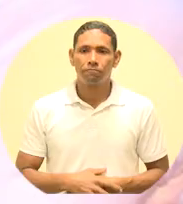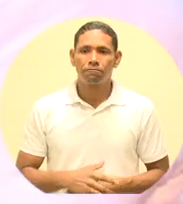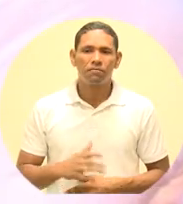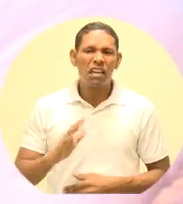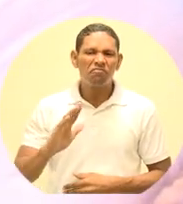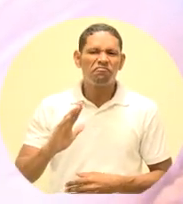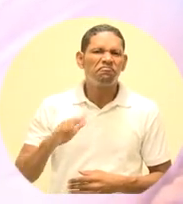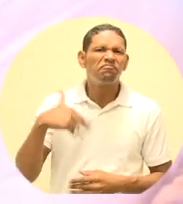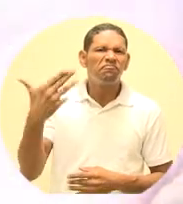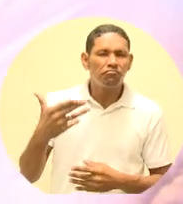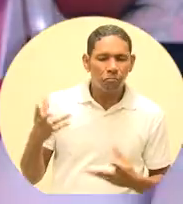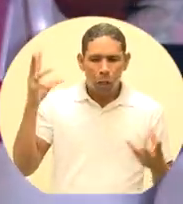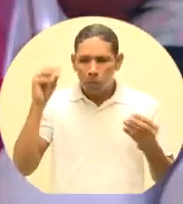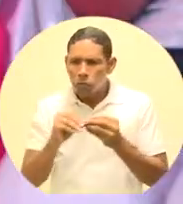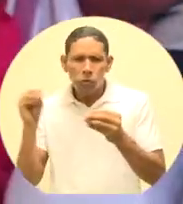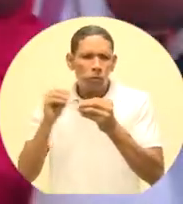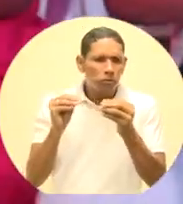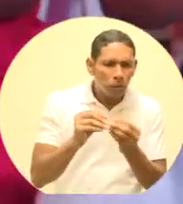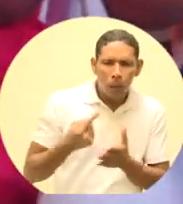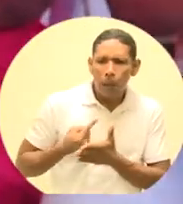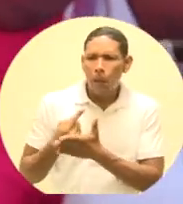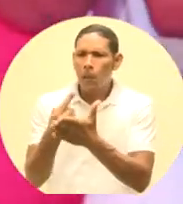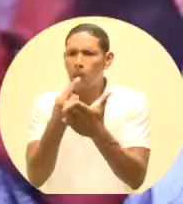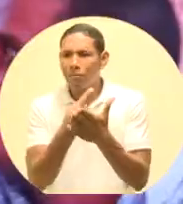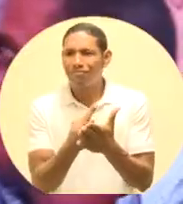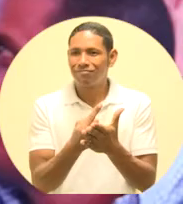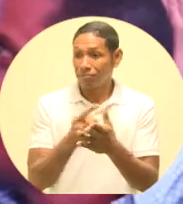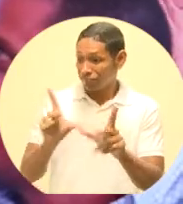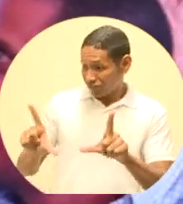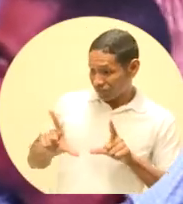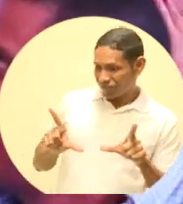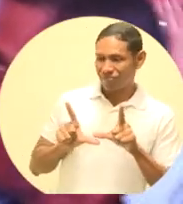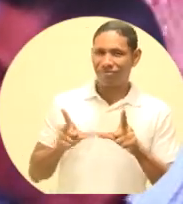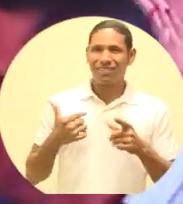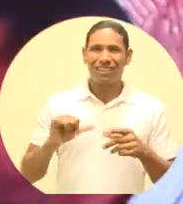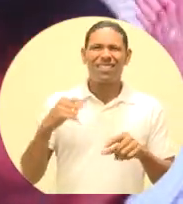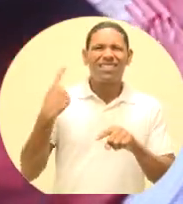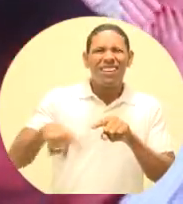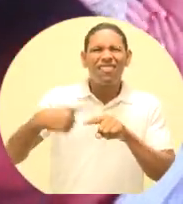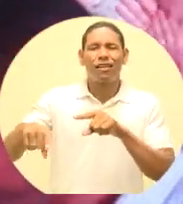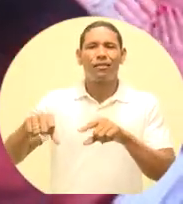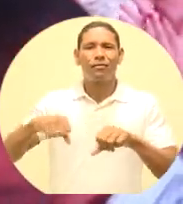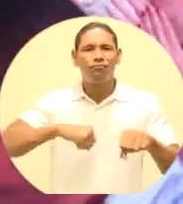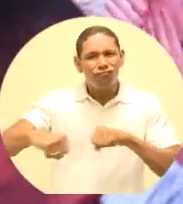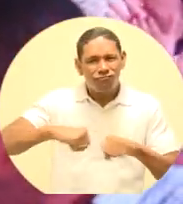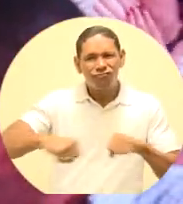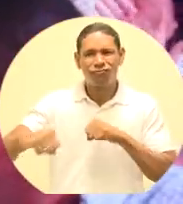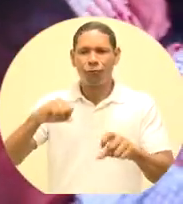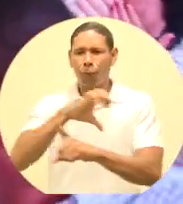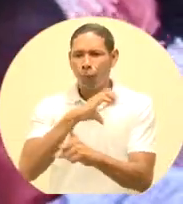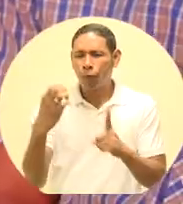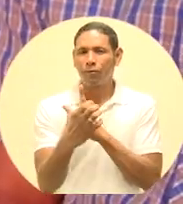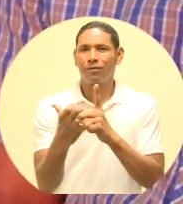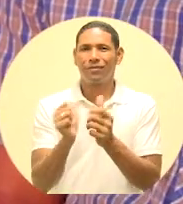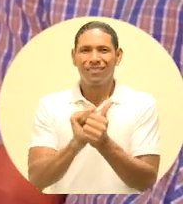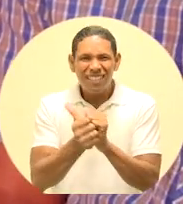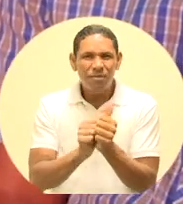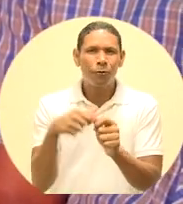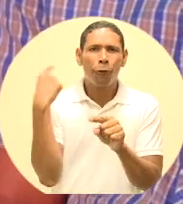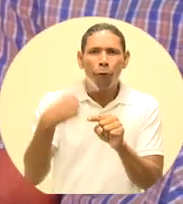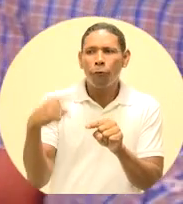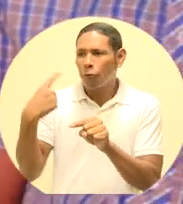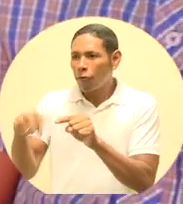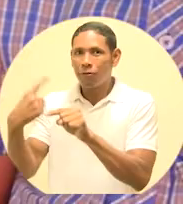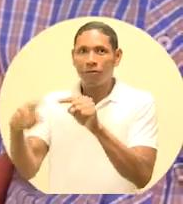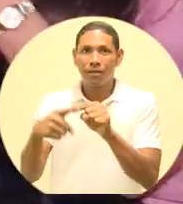profesional. El evento coadyuvó en la consolidación de las relaciones bilaterales universidad-graduado a través de la realización de actividades académicas,